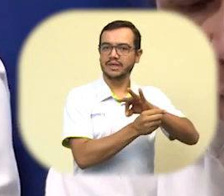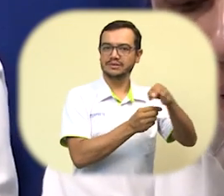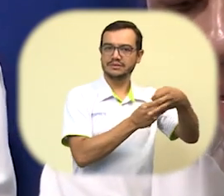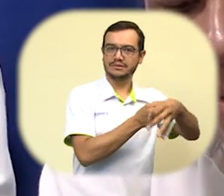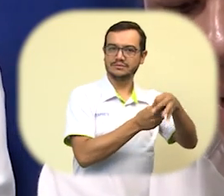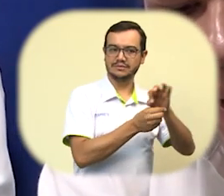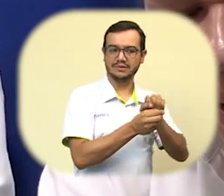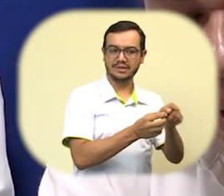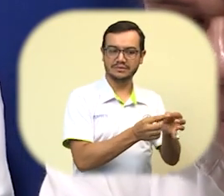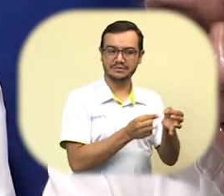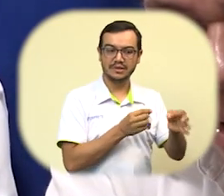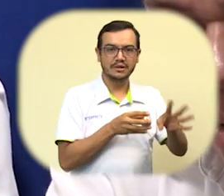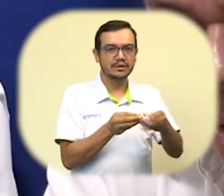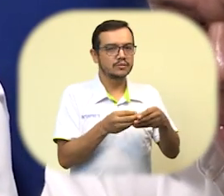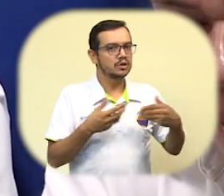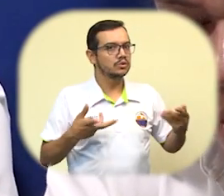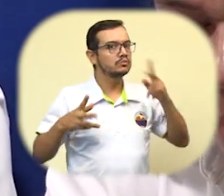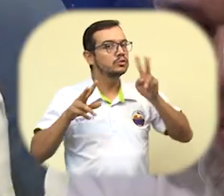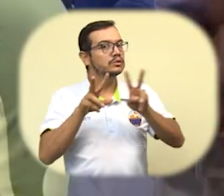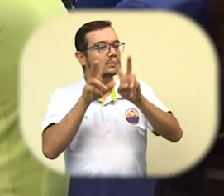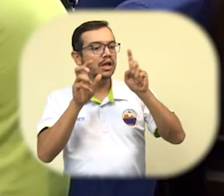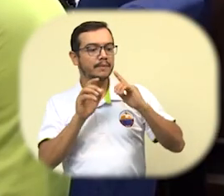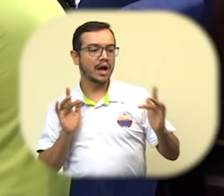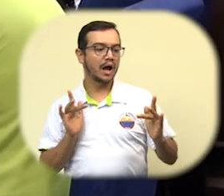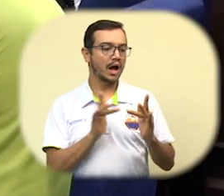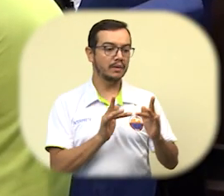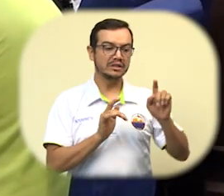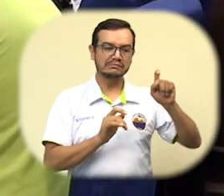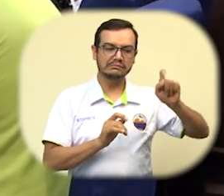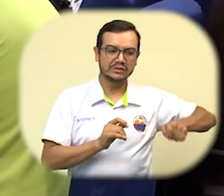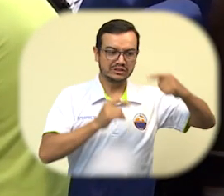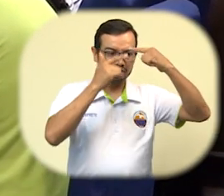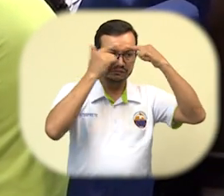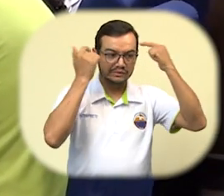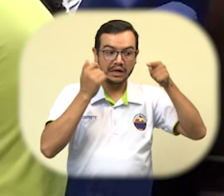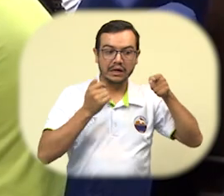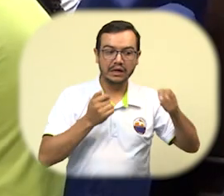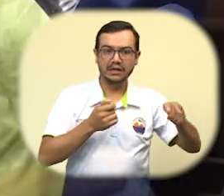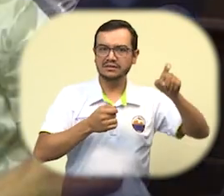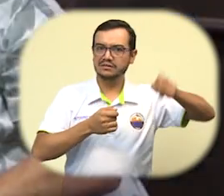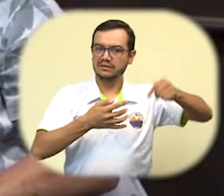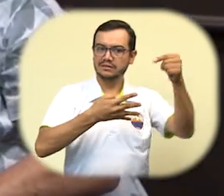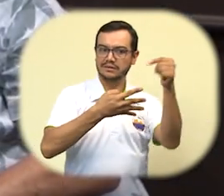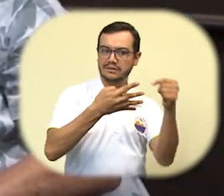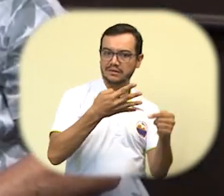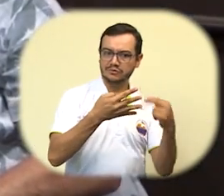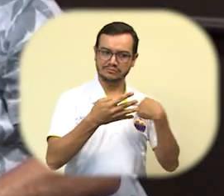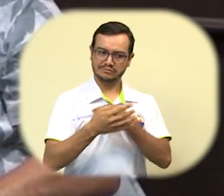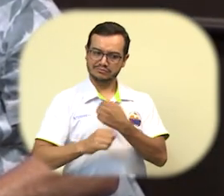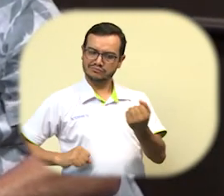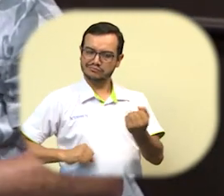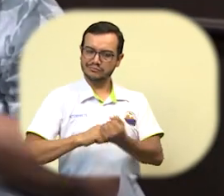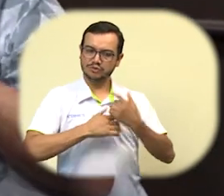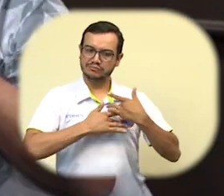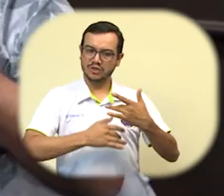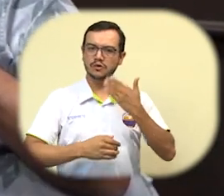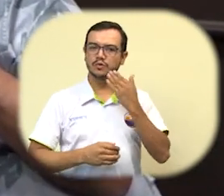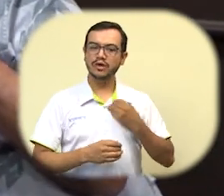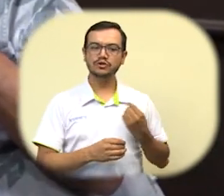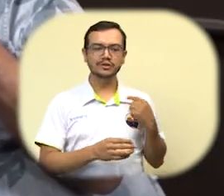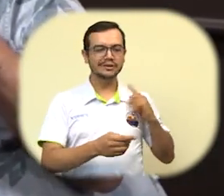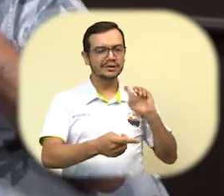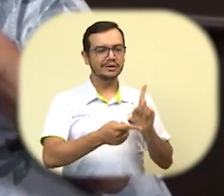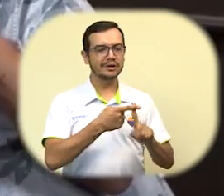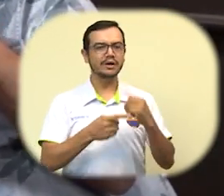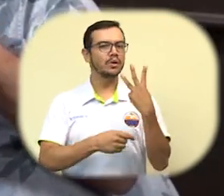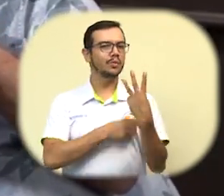de sostenibilidad y con un marco institucional acorde a los desafíos que este municipio tiene para el próximo